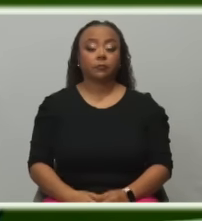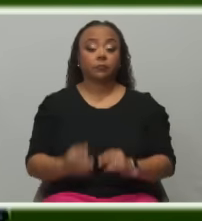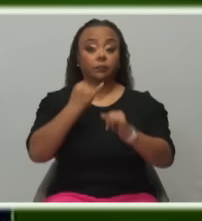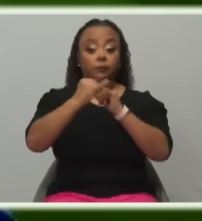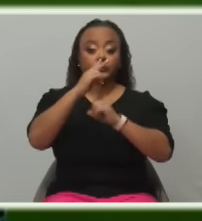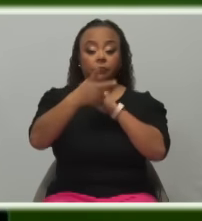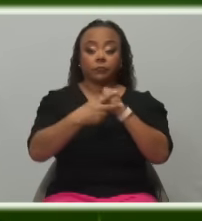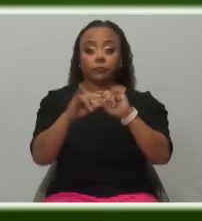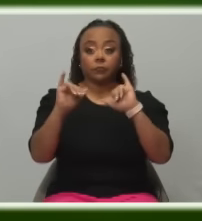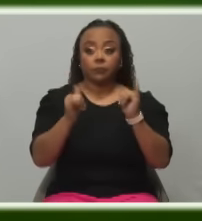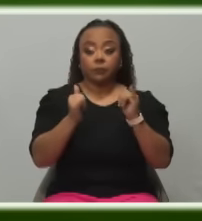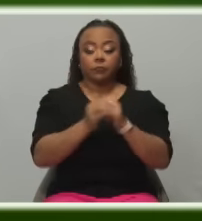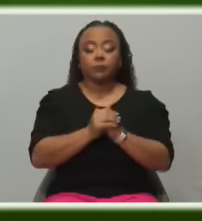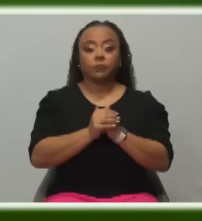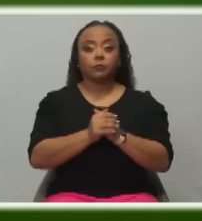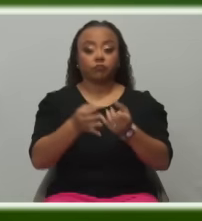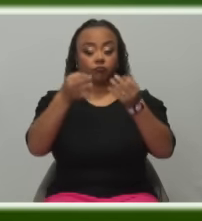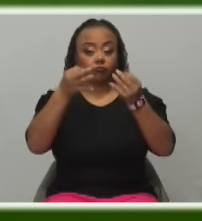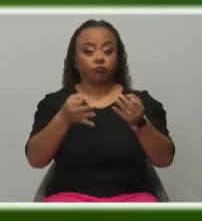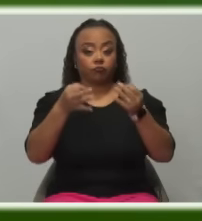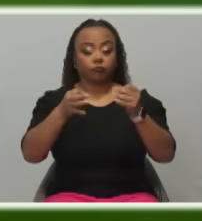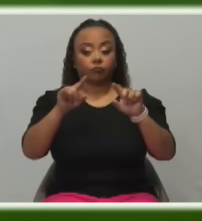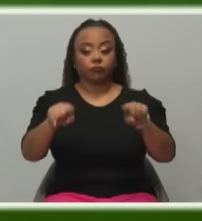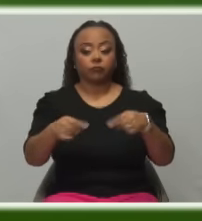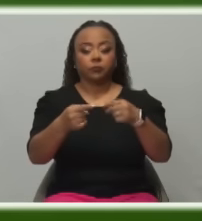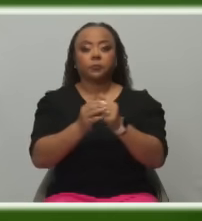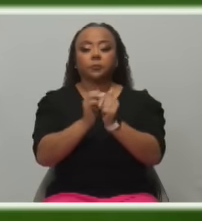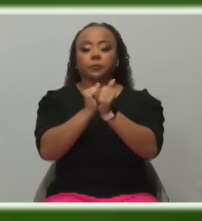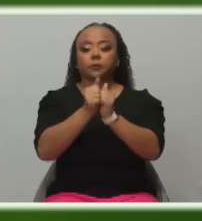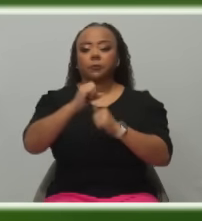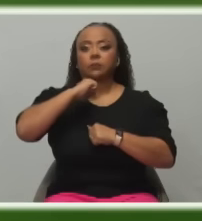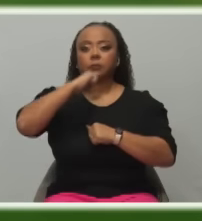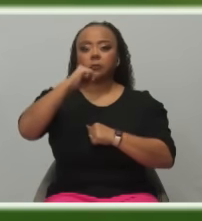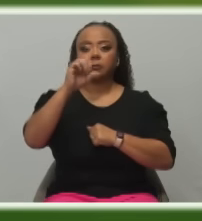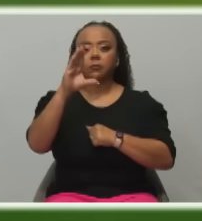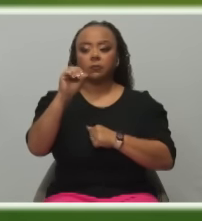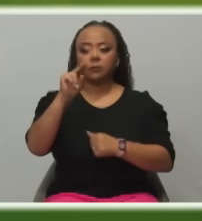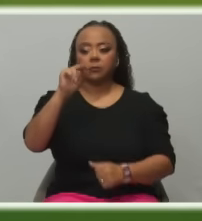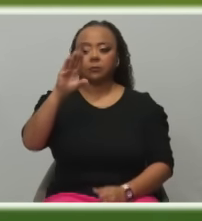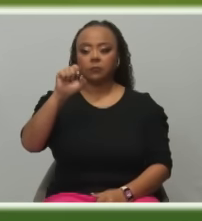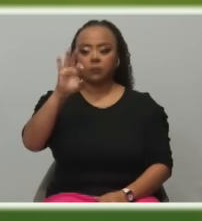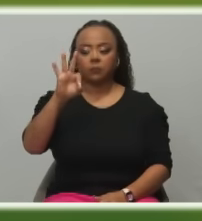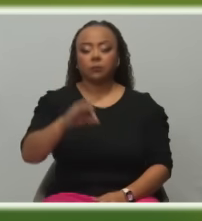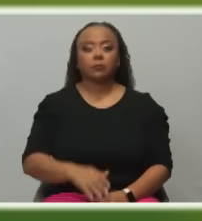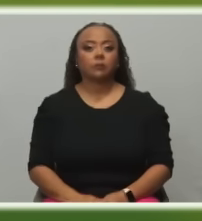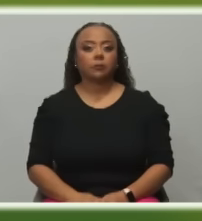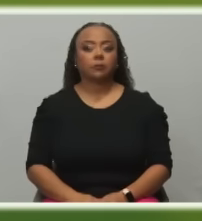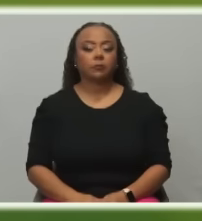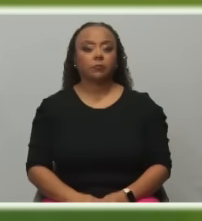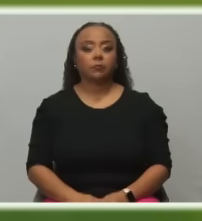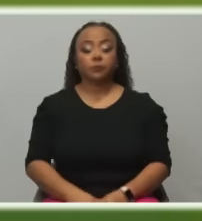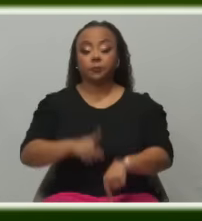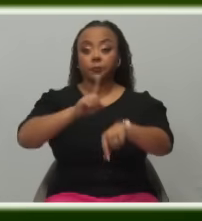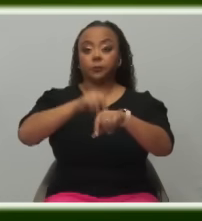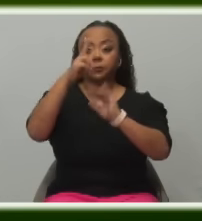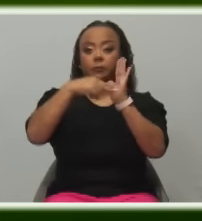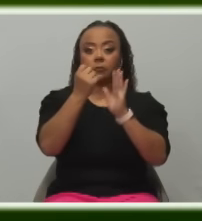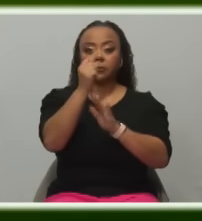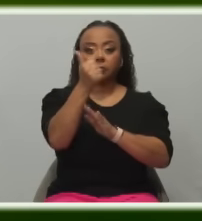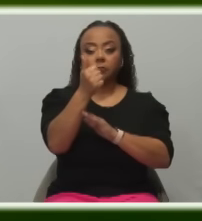vez que jugó una instancia definitorias en el certamen de liga de campeones de la Concacaf fue en la temporada